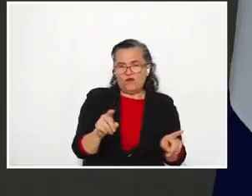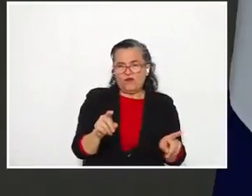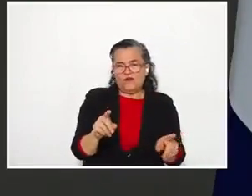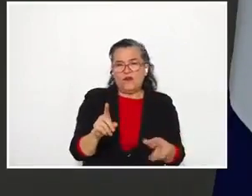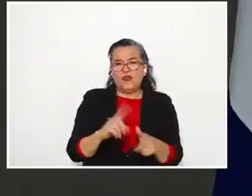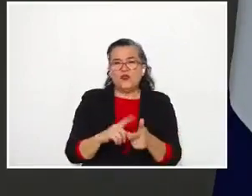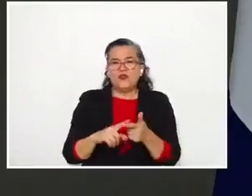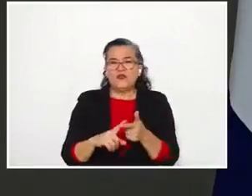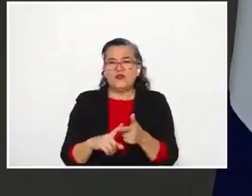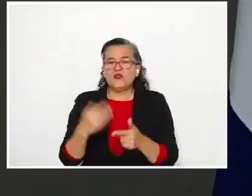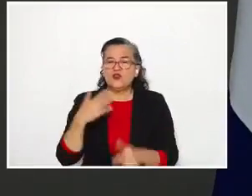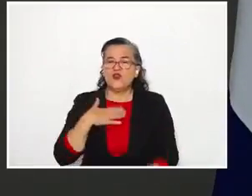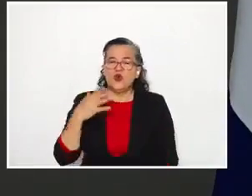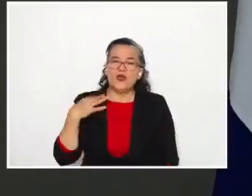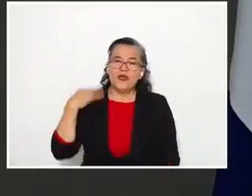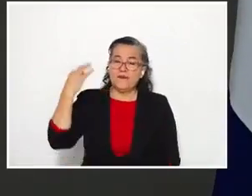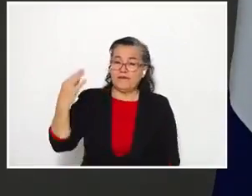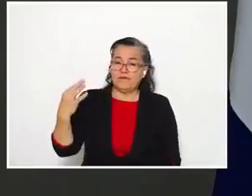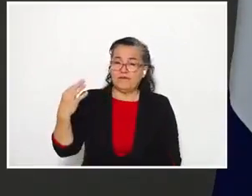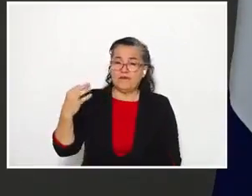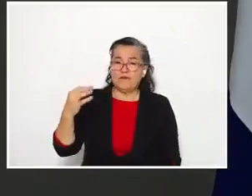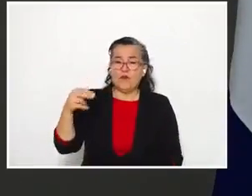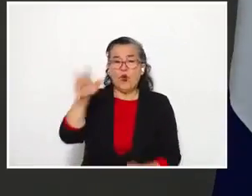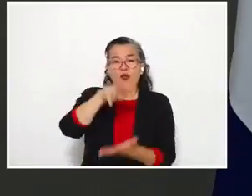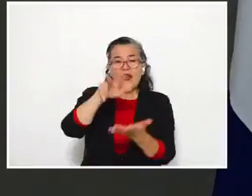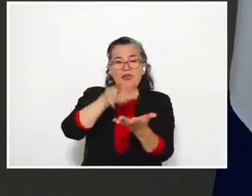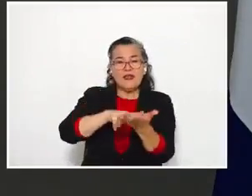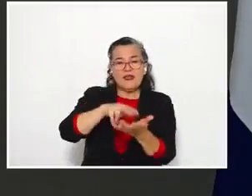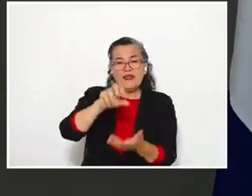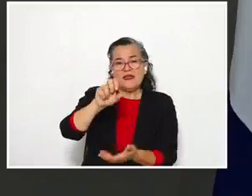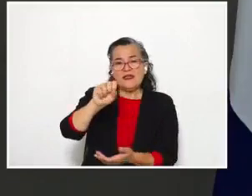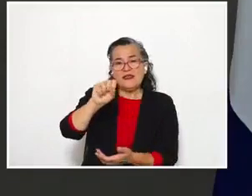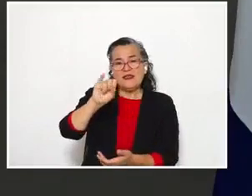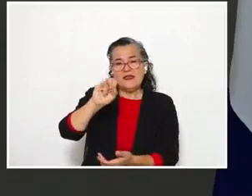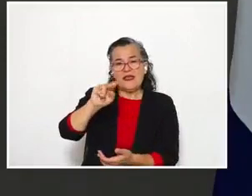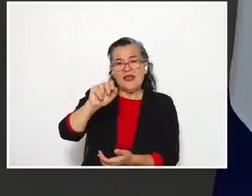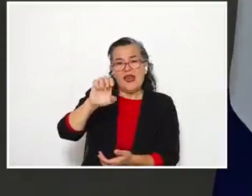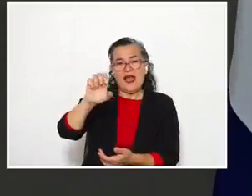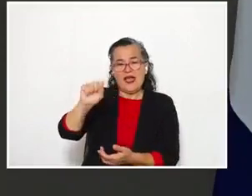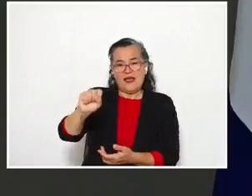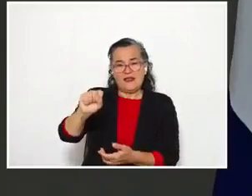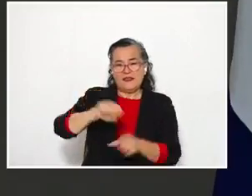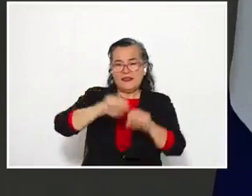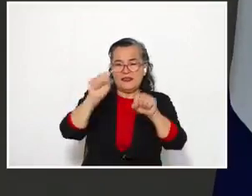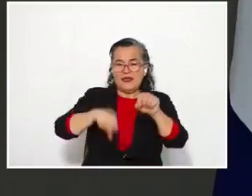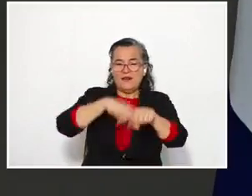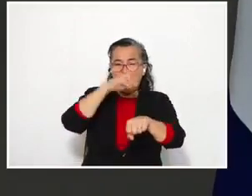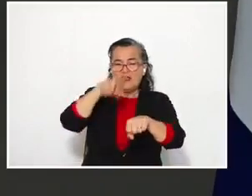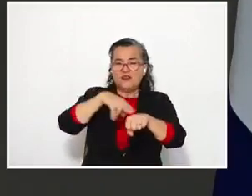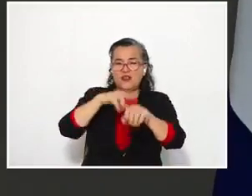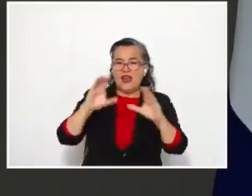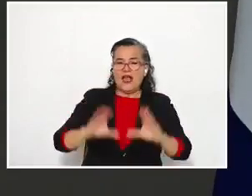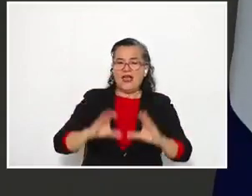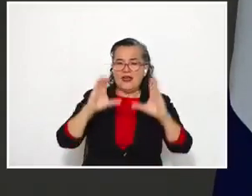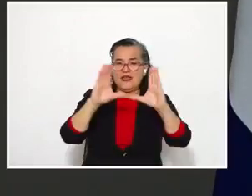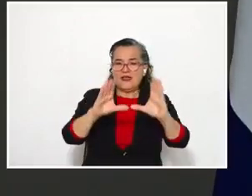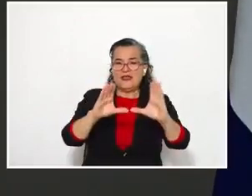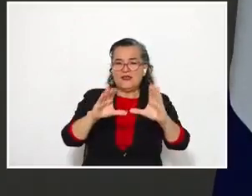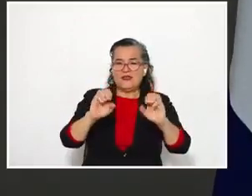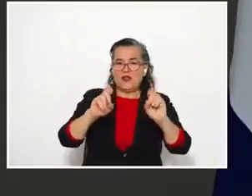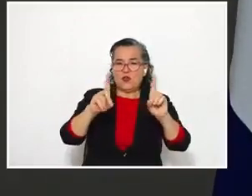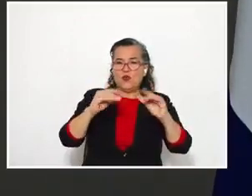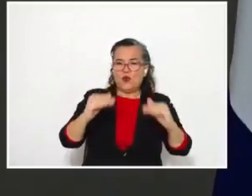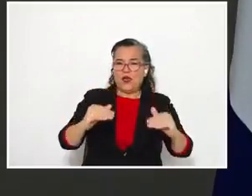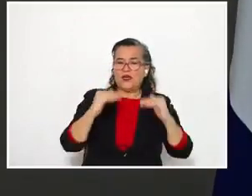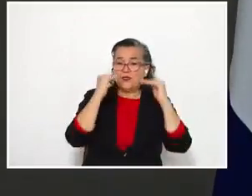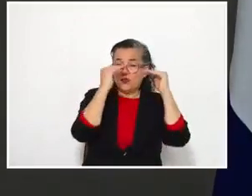He sido invitado por el SINAES, el Sistema Nacional de Acreditación de la Educación Superior.